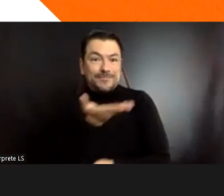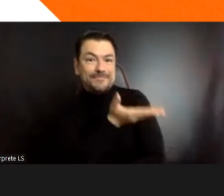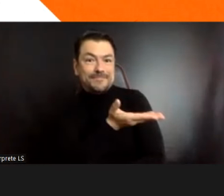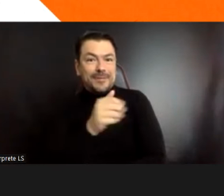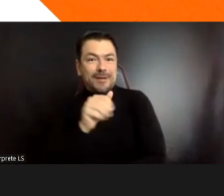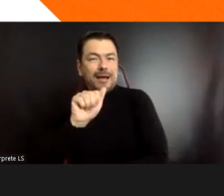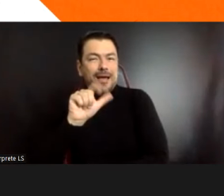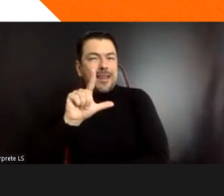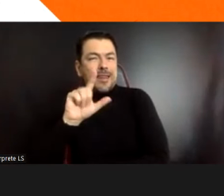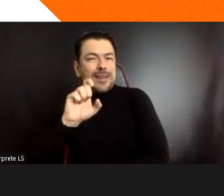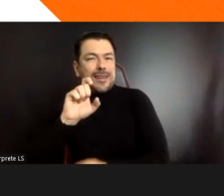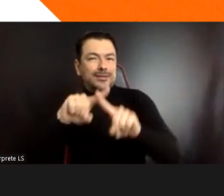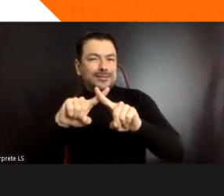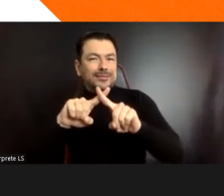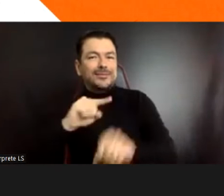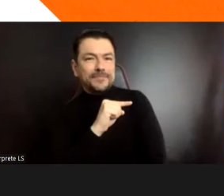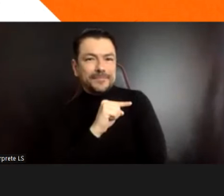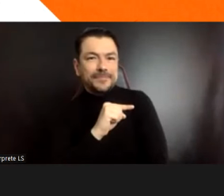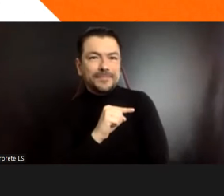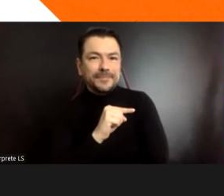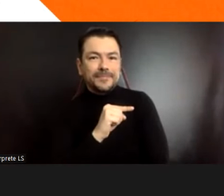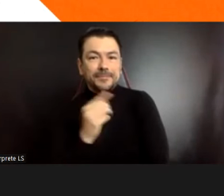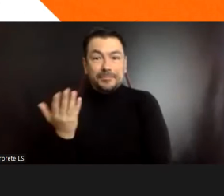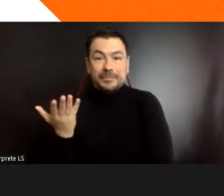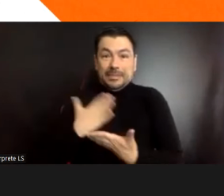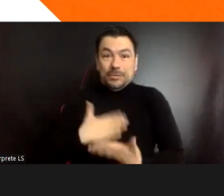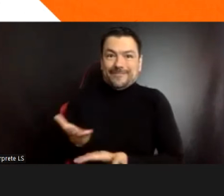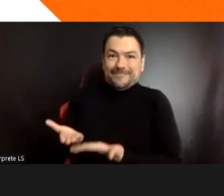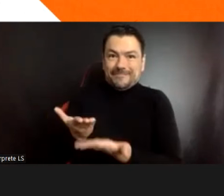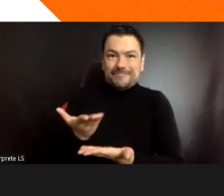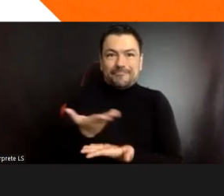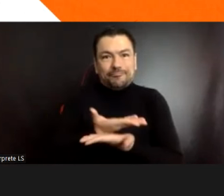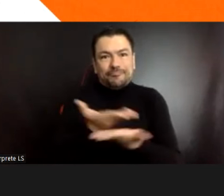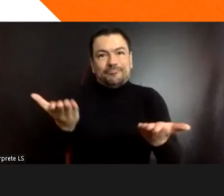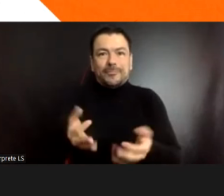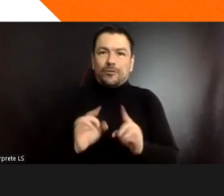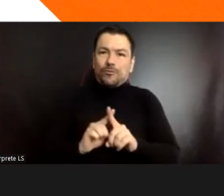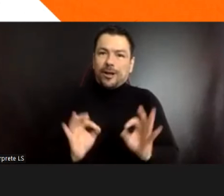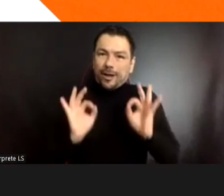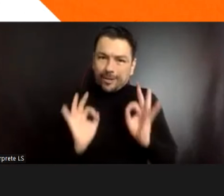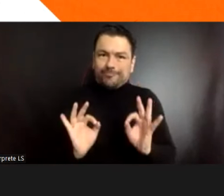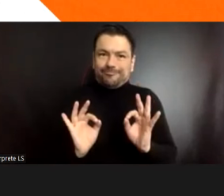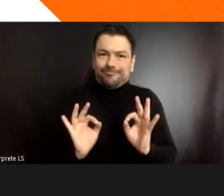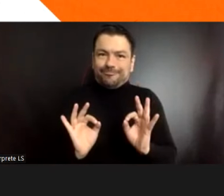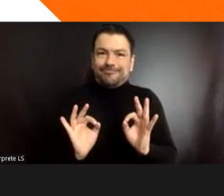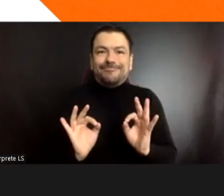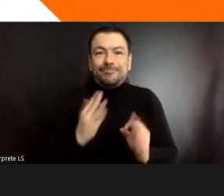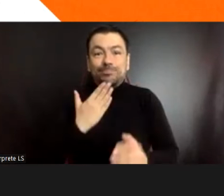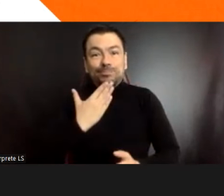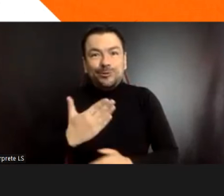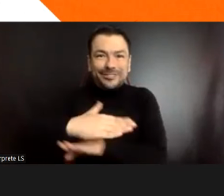OBS para que le dé la bienvenida formal a todos. Muchas gracias, Mike. Buenos días, tardes y noches en sus